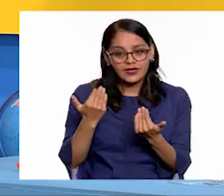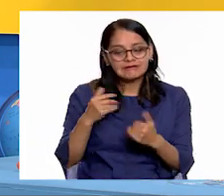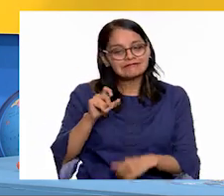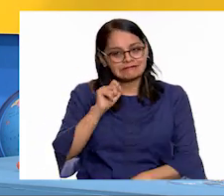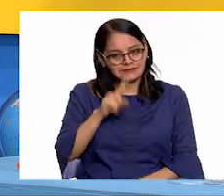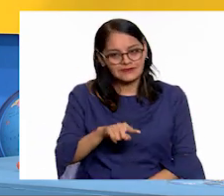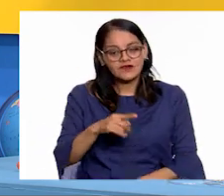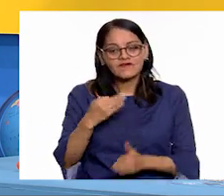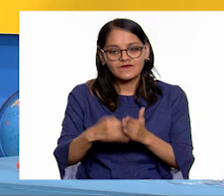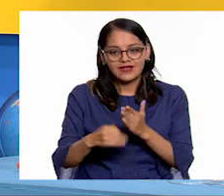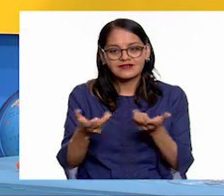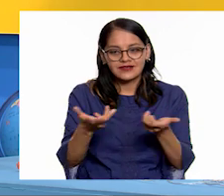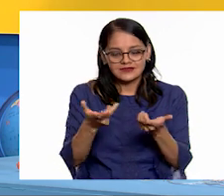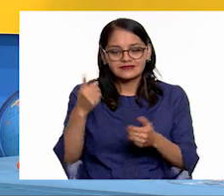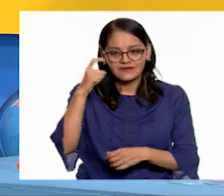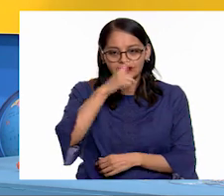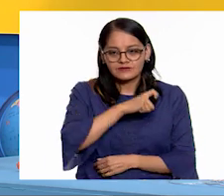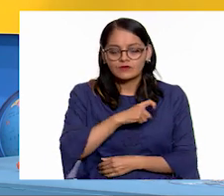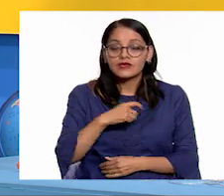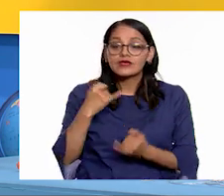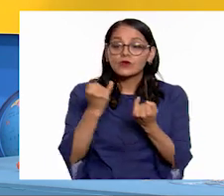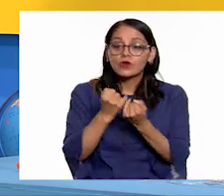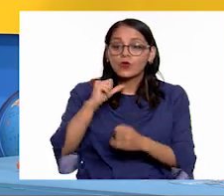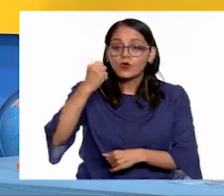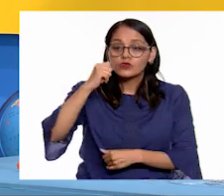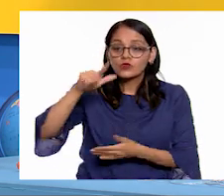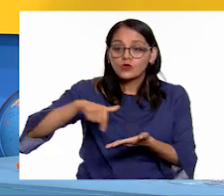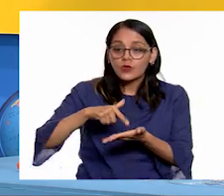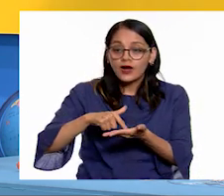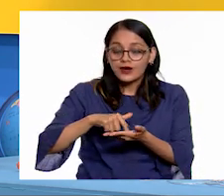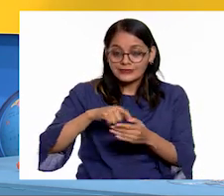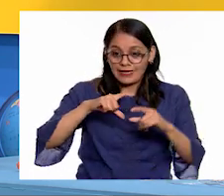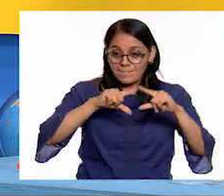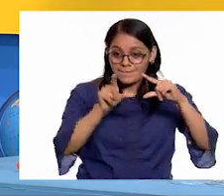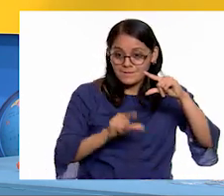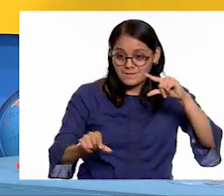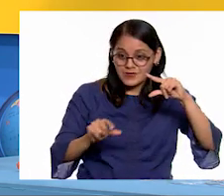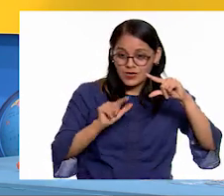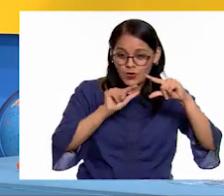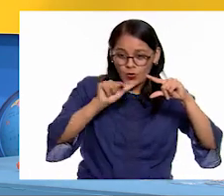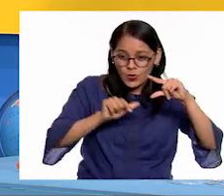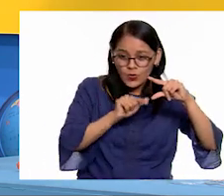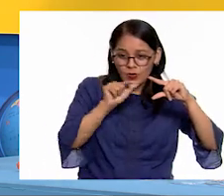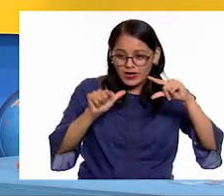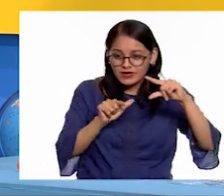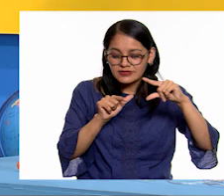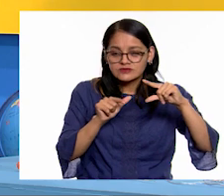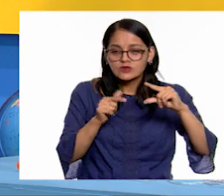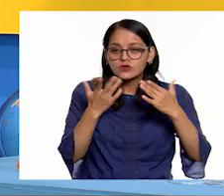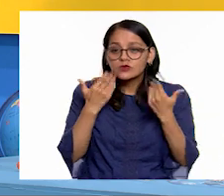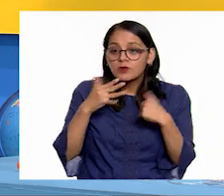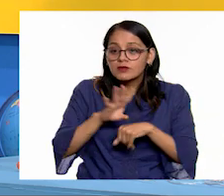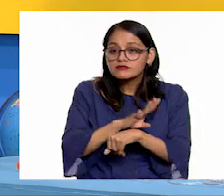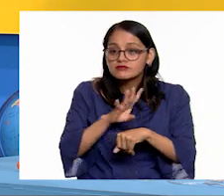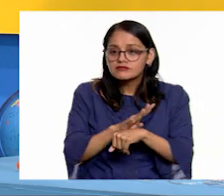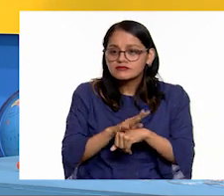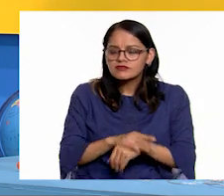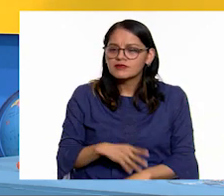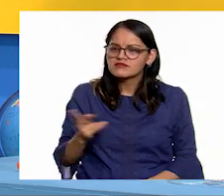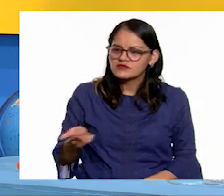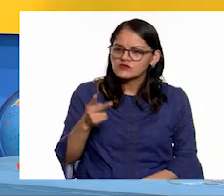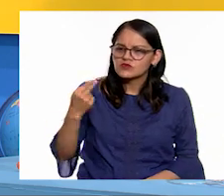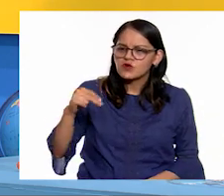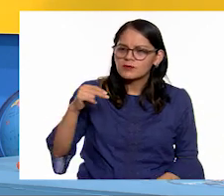hay muchos lugares en nuestro país en los cuales aún no llega la energía eléctrica. ¿Te has preguntado alguna vez qué es la